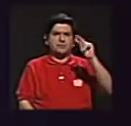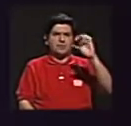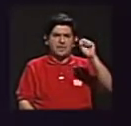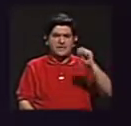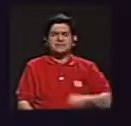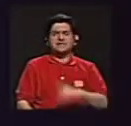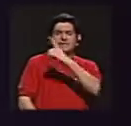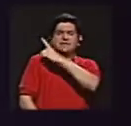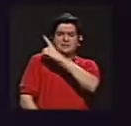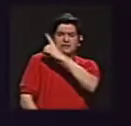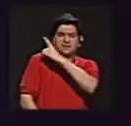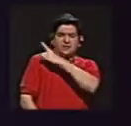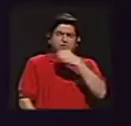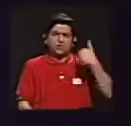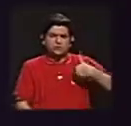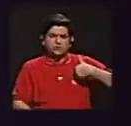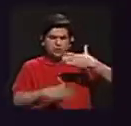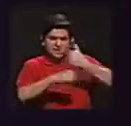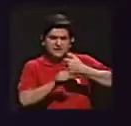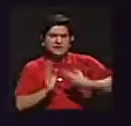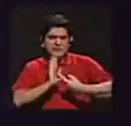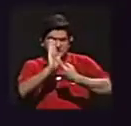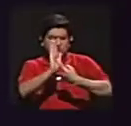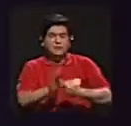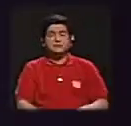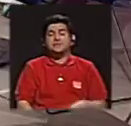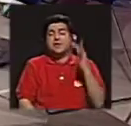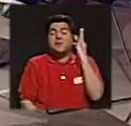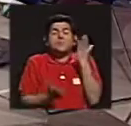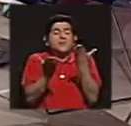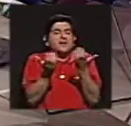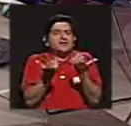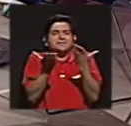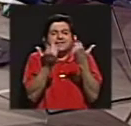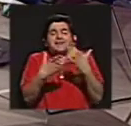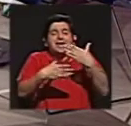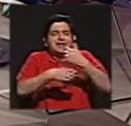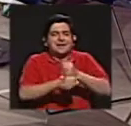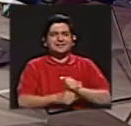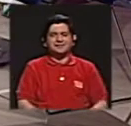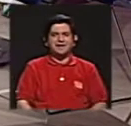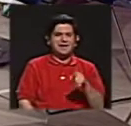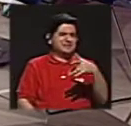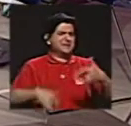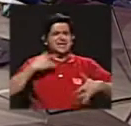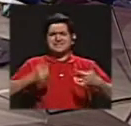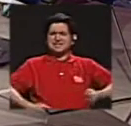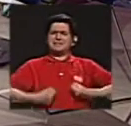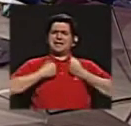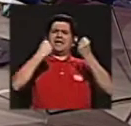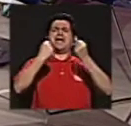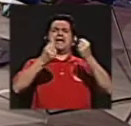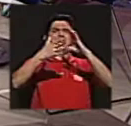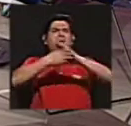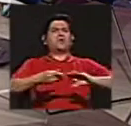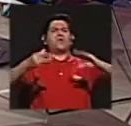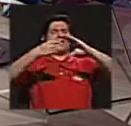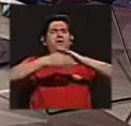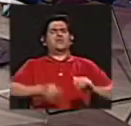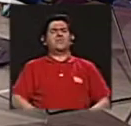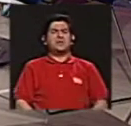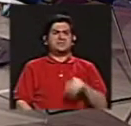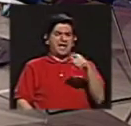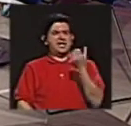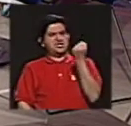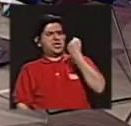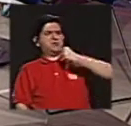hombres. Y actrices se mueren por hacer Lisístrata y se sienten heroicas con el cuento de que hacen